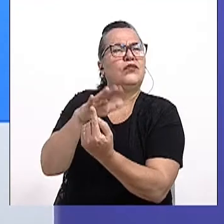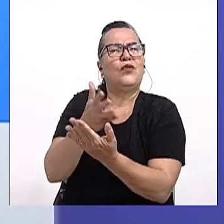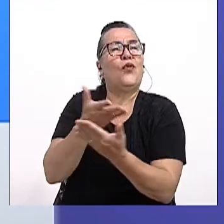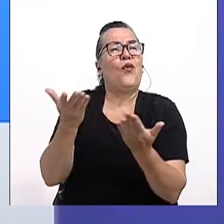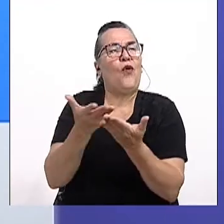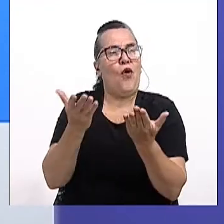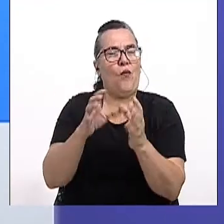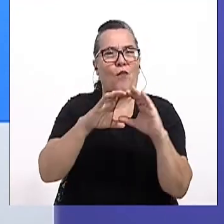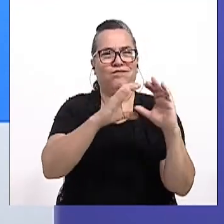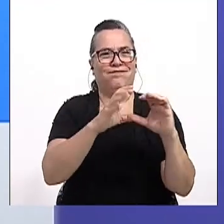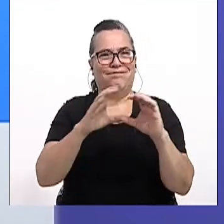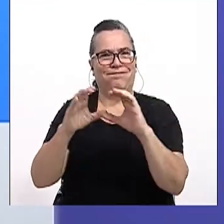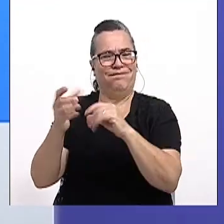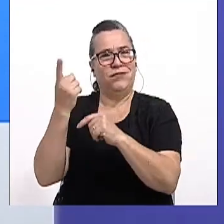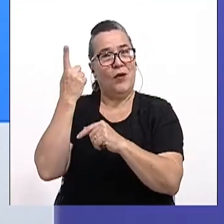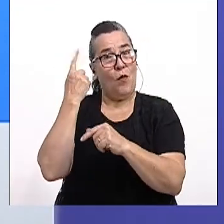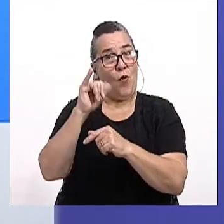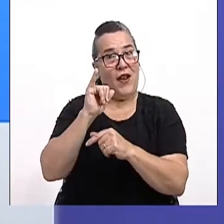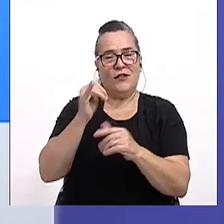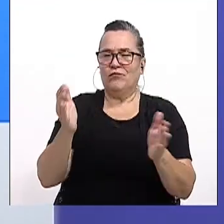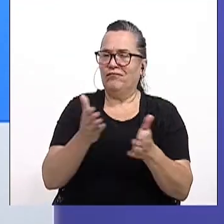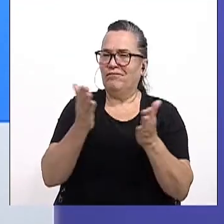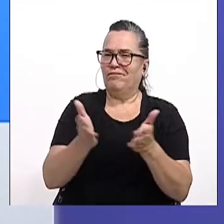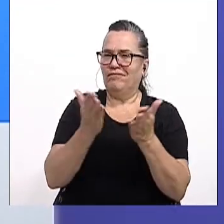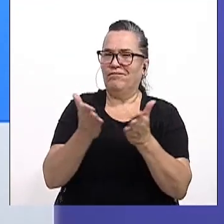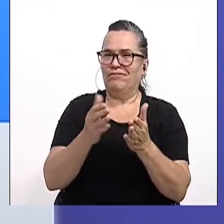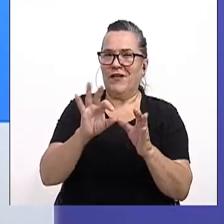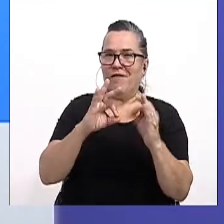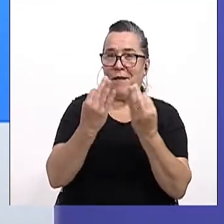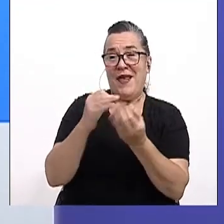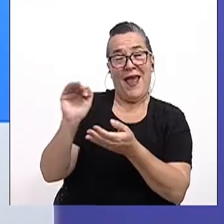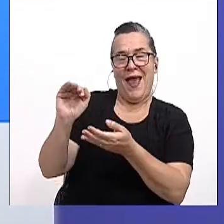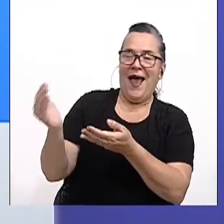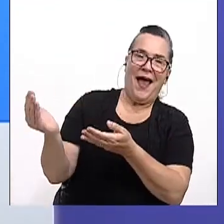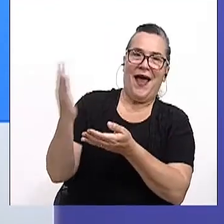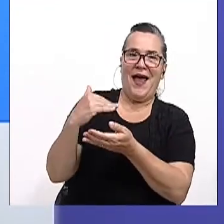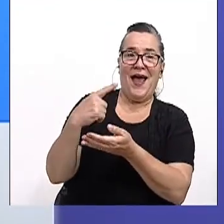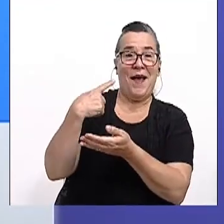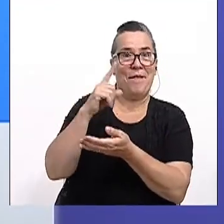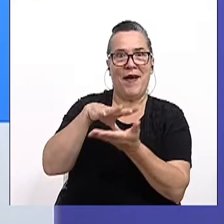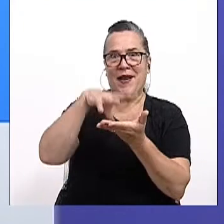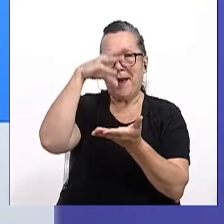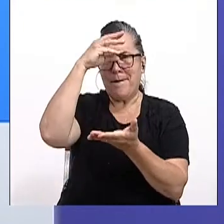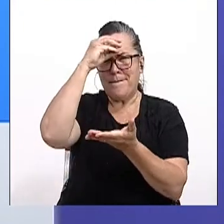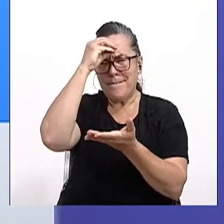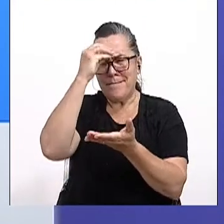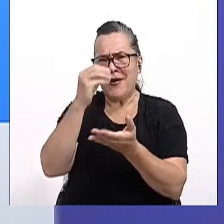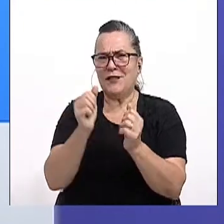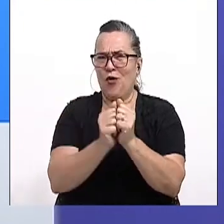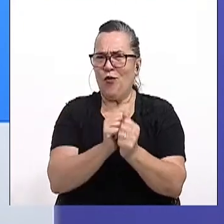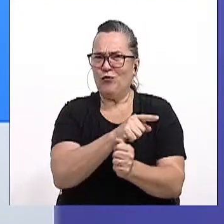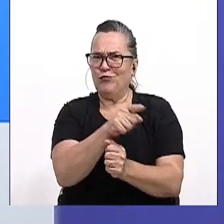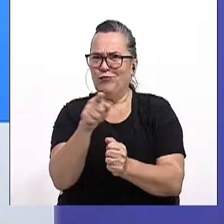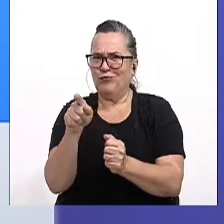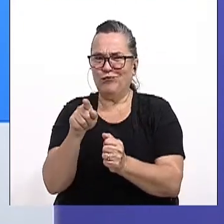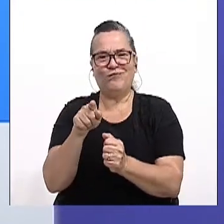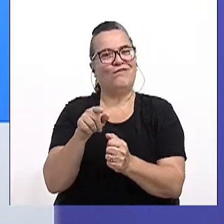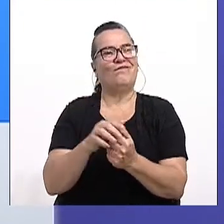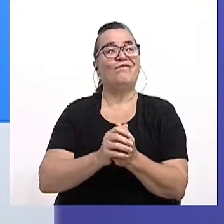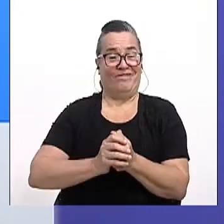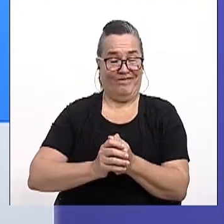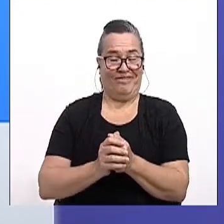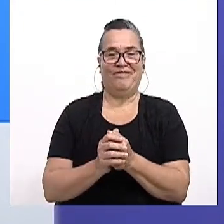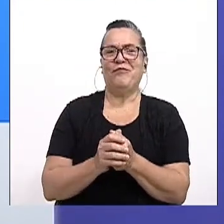bastante. Por eso los motivo a que llamen a sus familiares que se encuentran por ahí para que aprendan junto con ustedes de esta